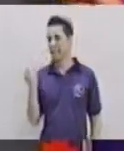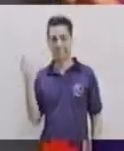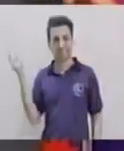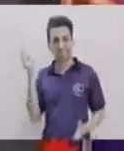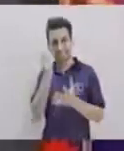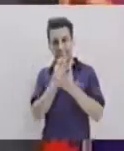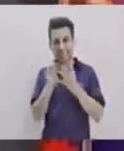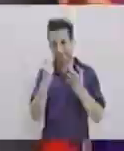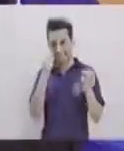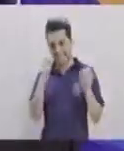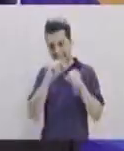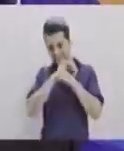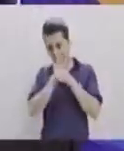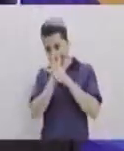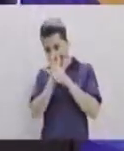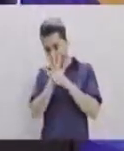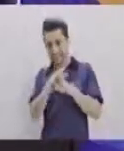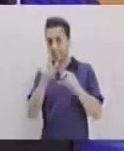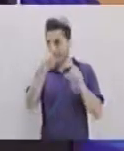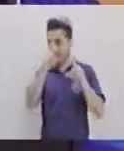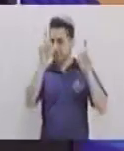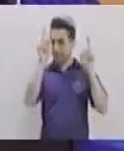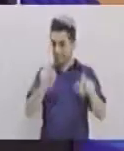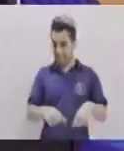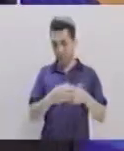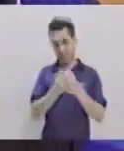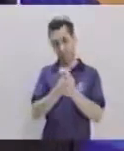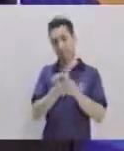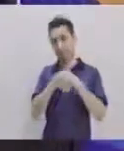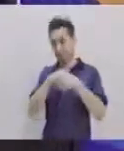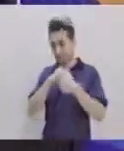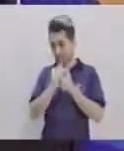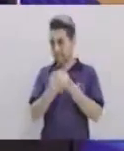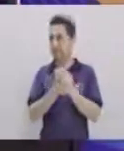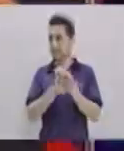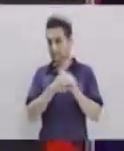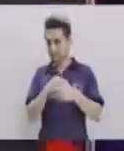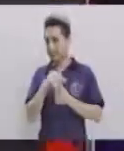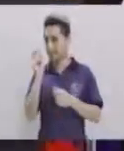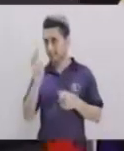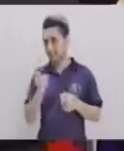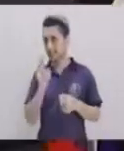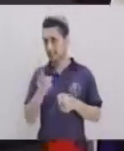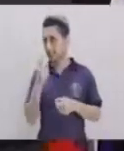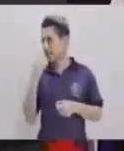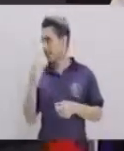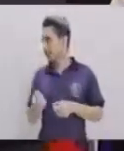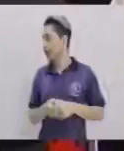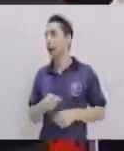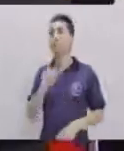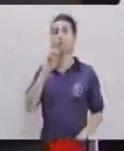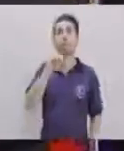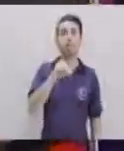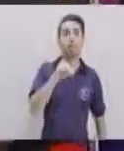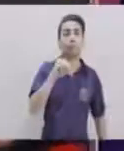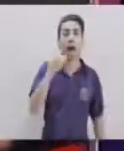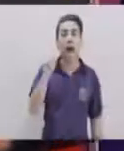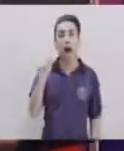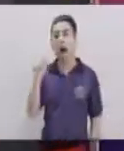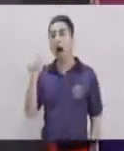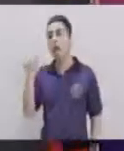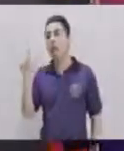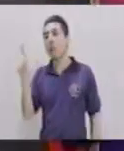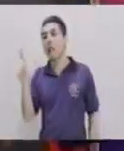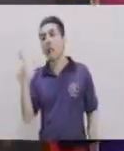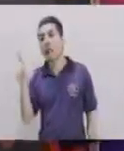país y al mundo entero. Por eso debes lavarte las manos con agua y jabón. Deletrémoslo.